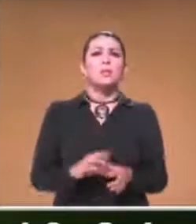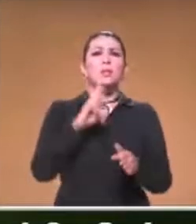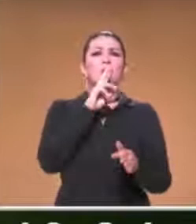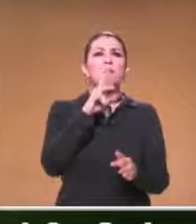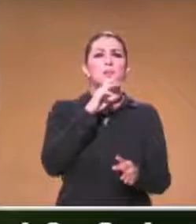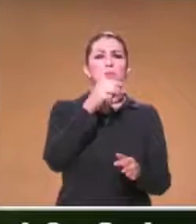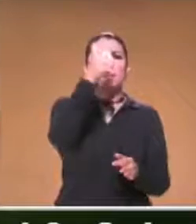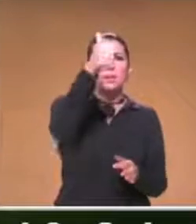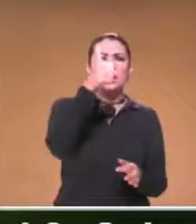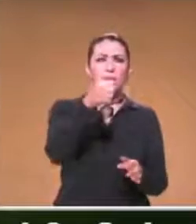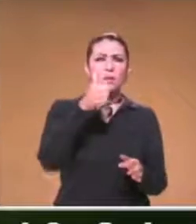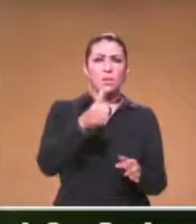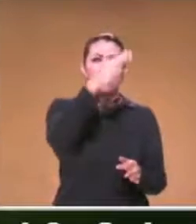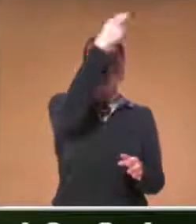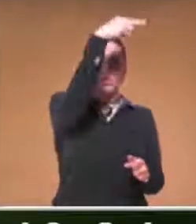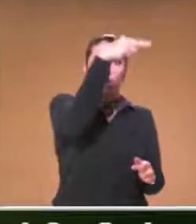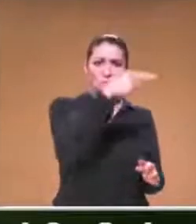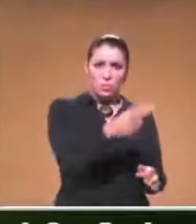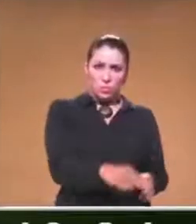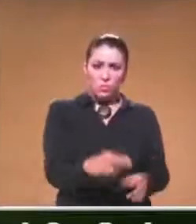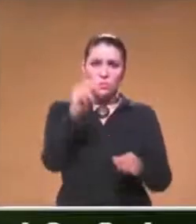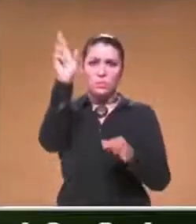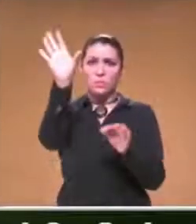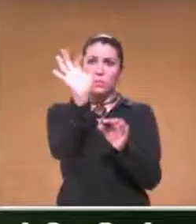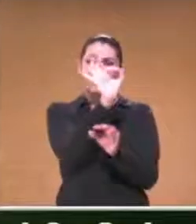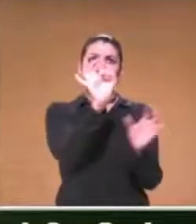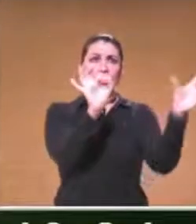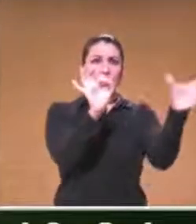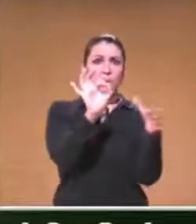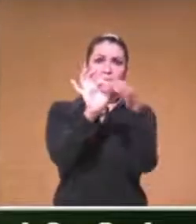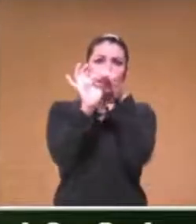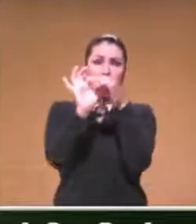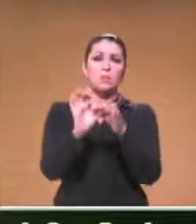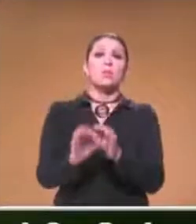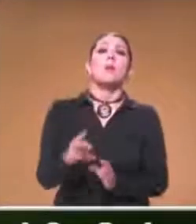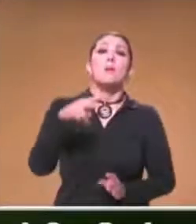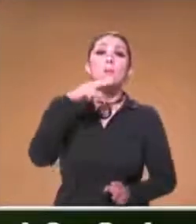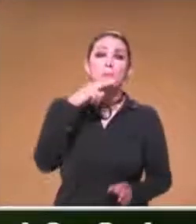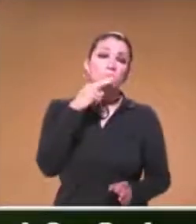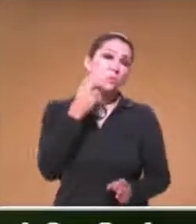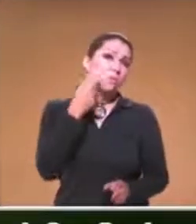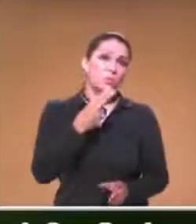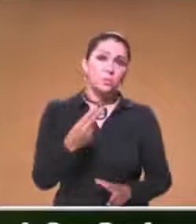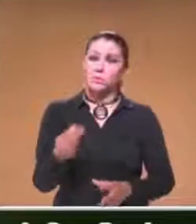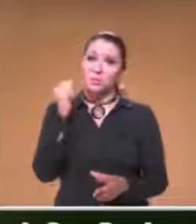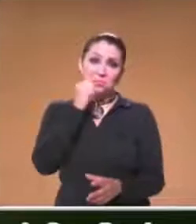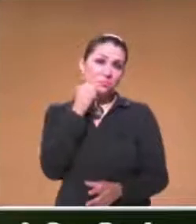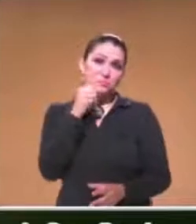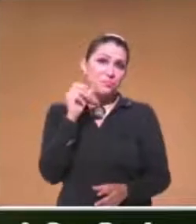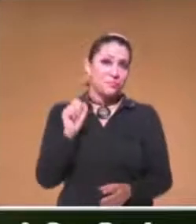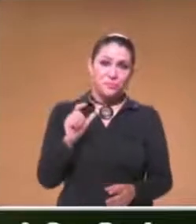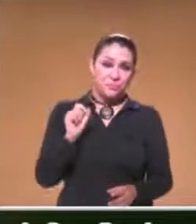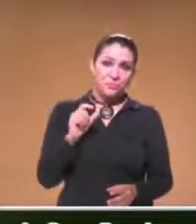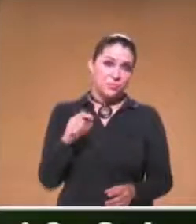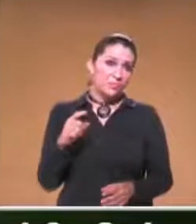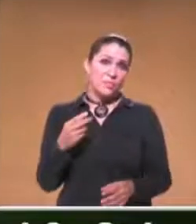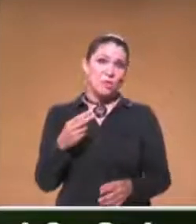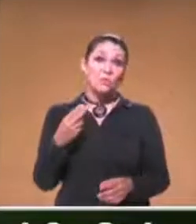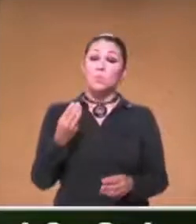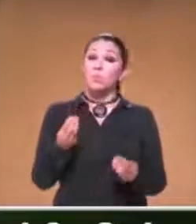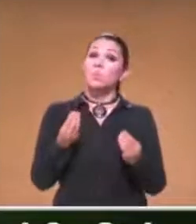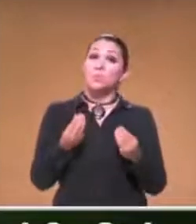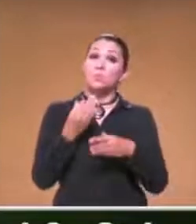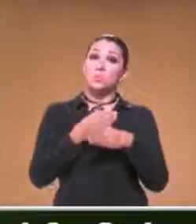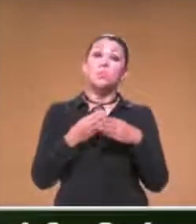los pronombres, puesto que este verbo se utiliza frecuentemente en todas las conversaciones y en las estructuras